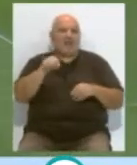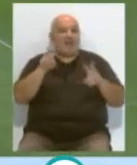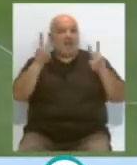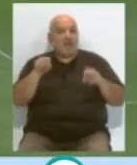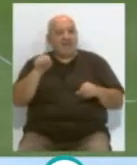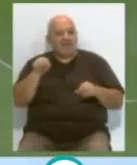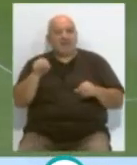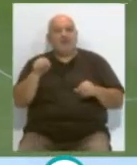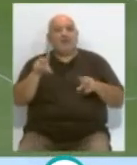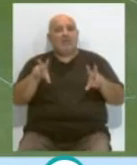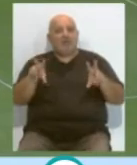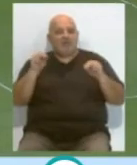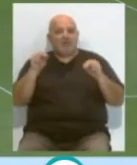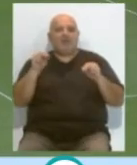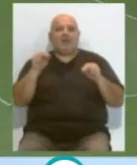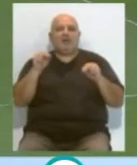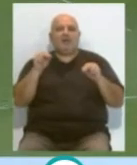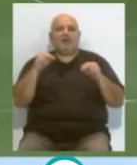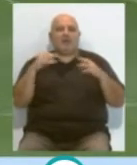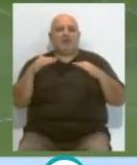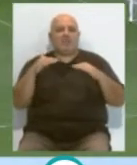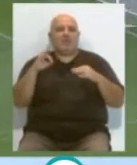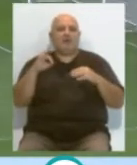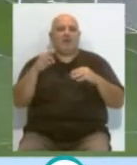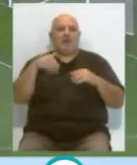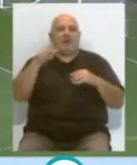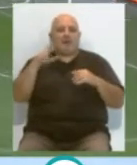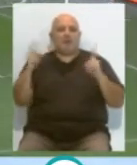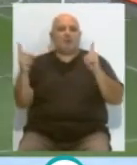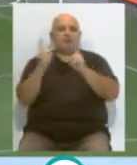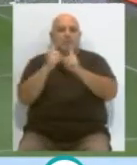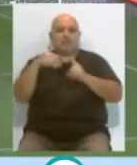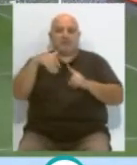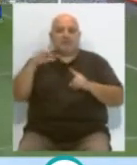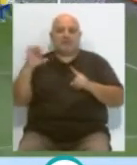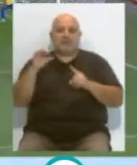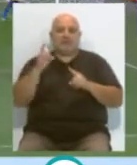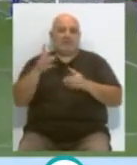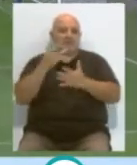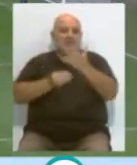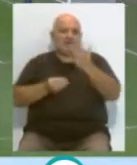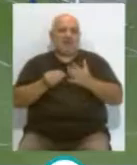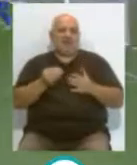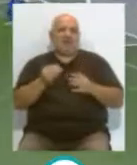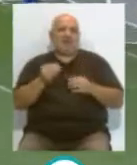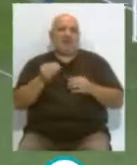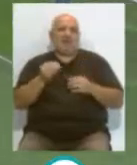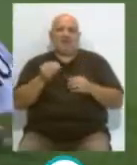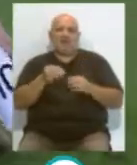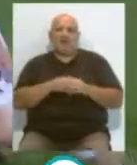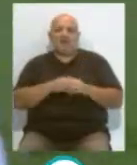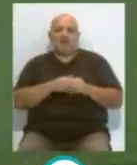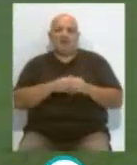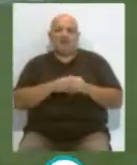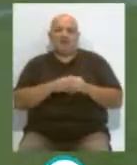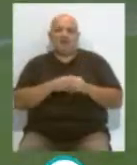y cuando terminó el partido, Neymar felicitó a Messi, que aquí falla un gol ante Ederson,